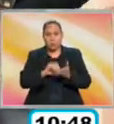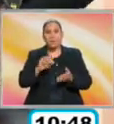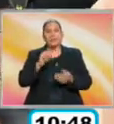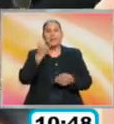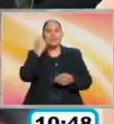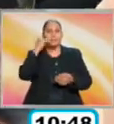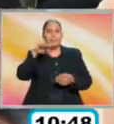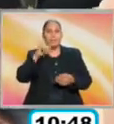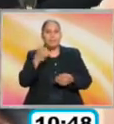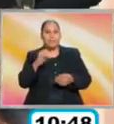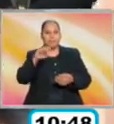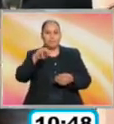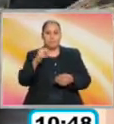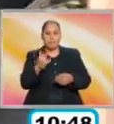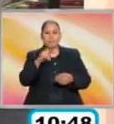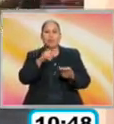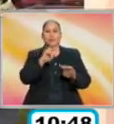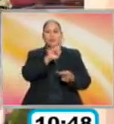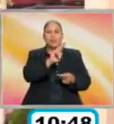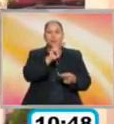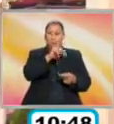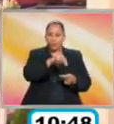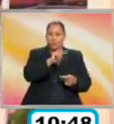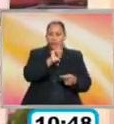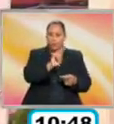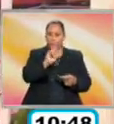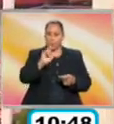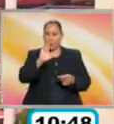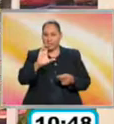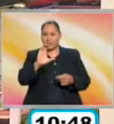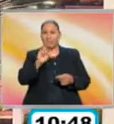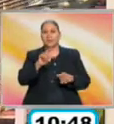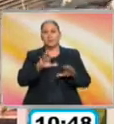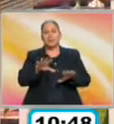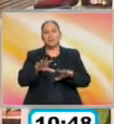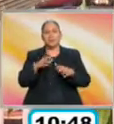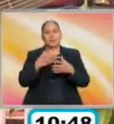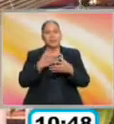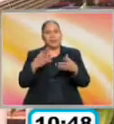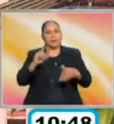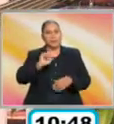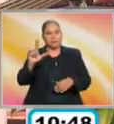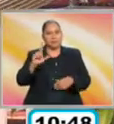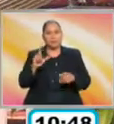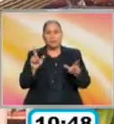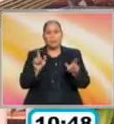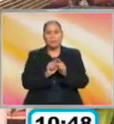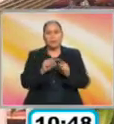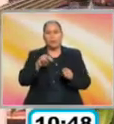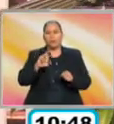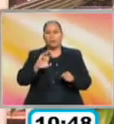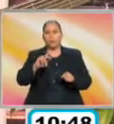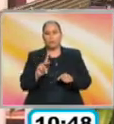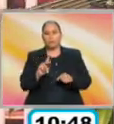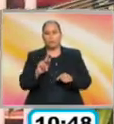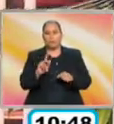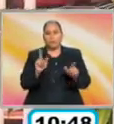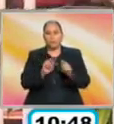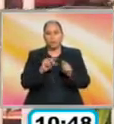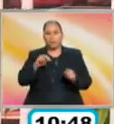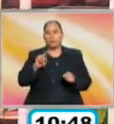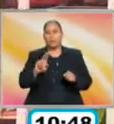maya, es N-U-U-C, que significa grande o grandeza. Nosotros la sintetizamos en 3 letras, en un